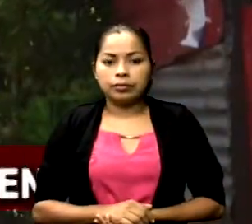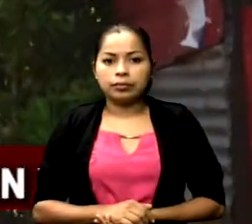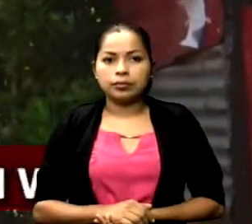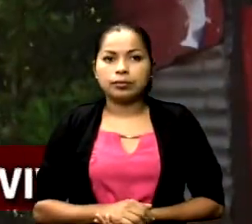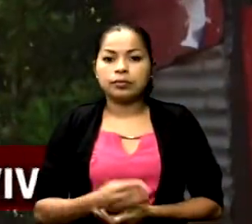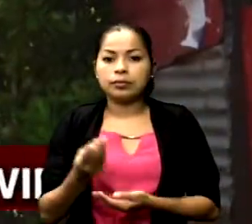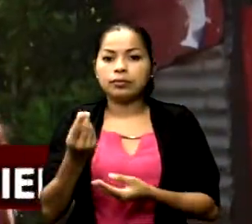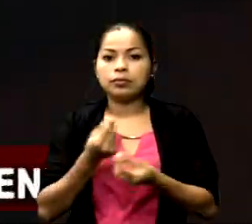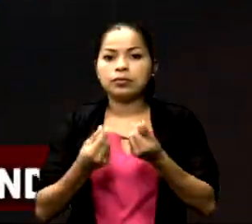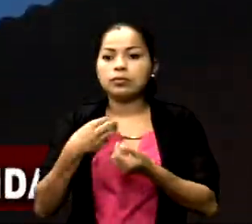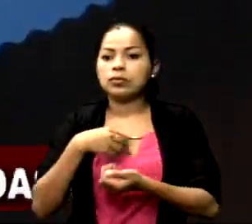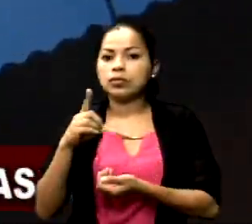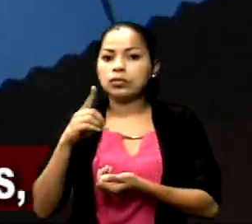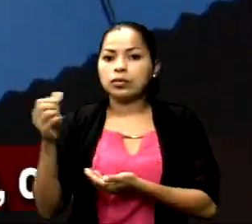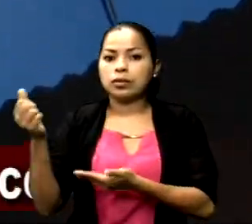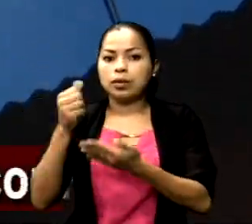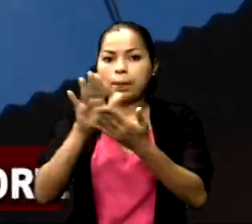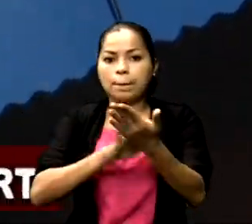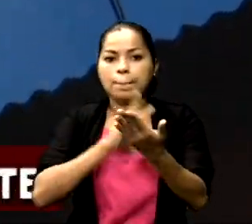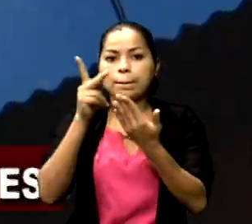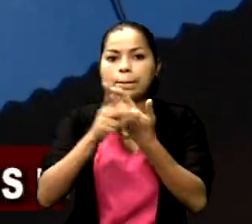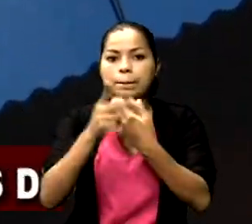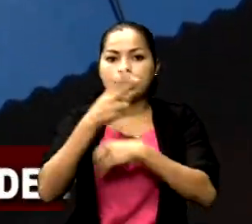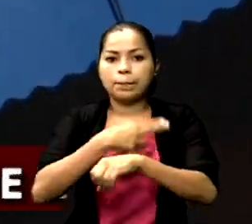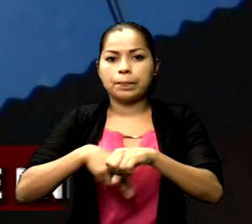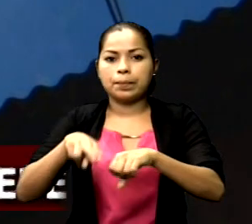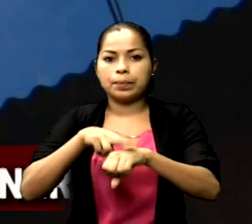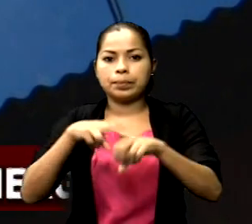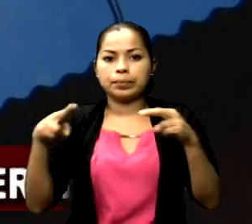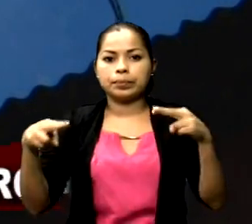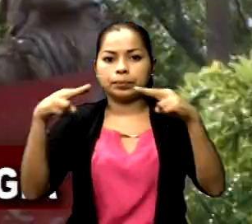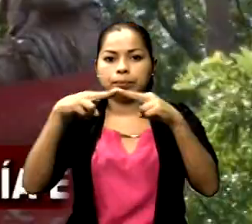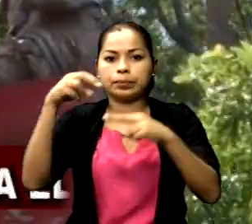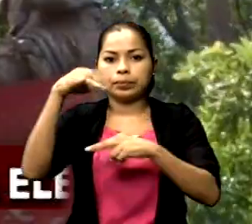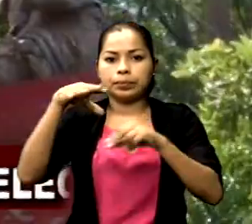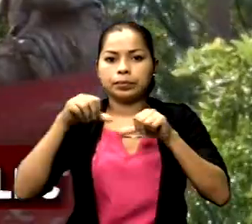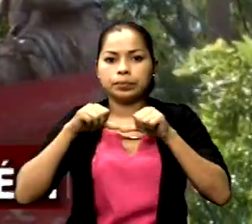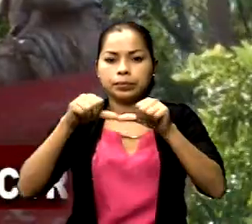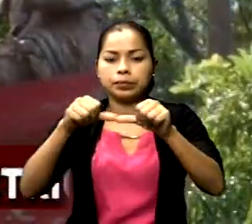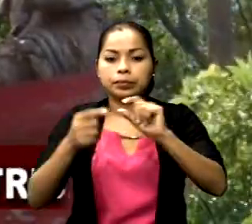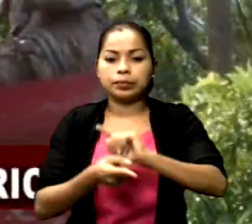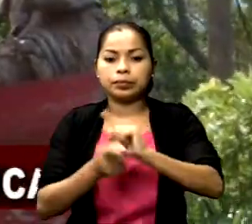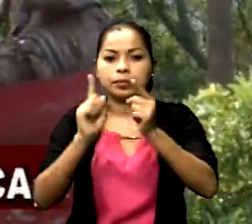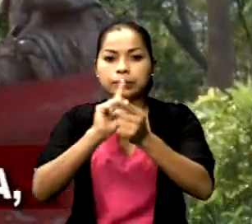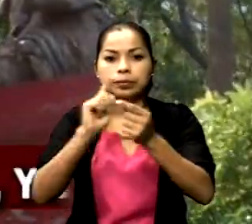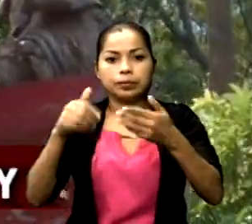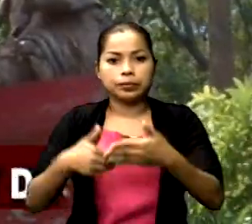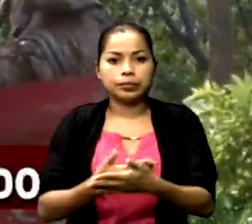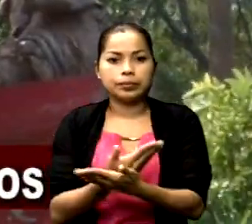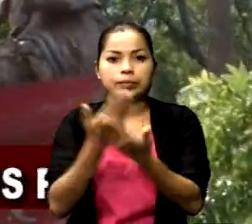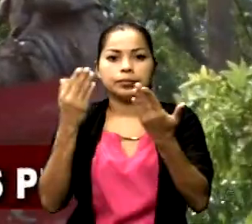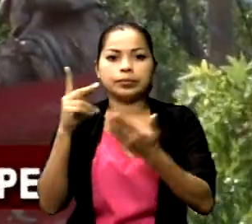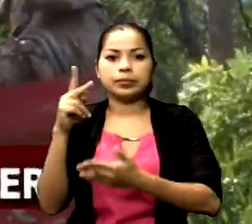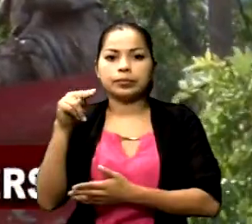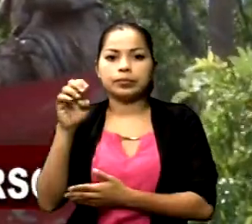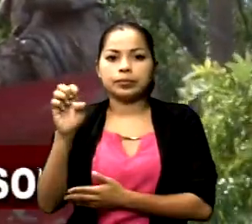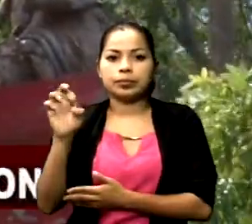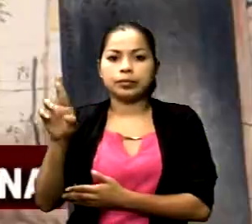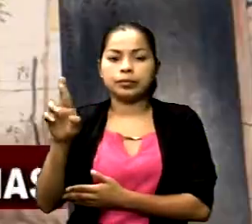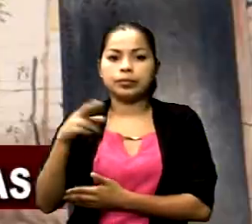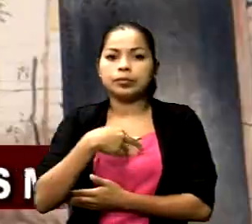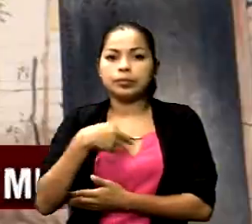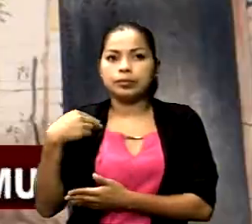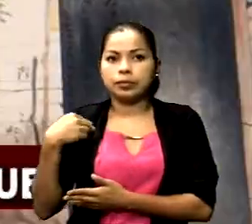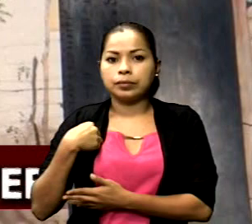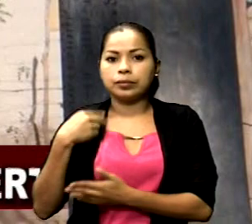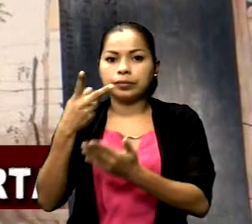Con fondos provenientes del Programa Nacional de Electrificación Sostenible y Energías Renovables, PENESER, se